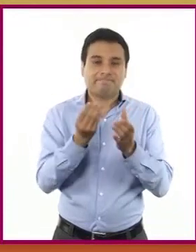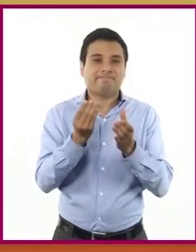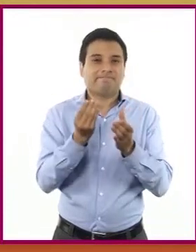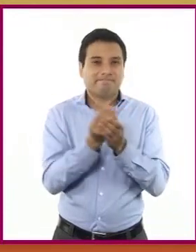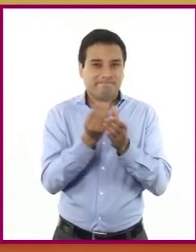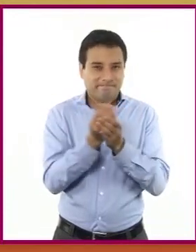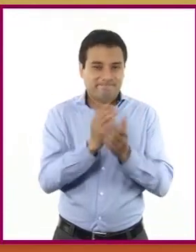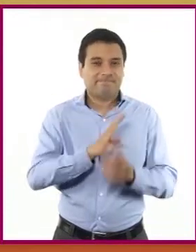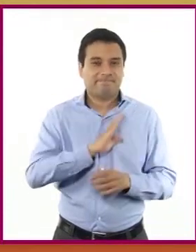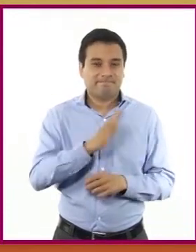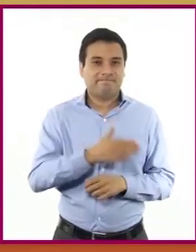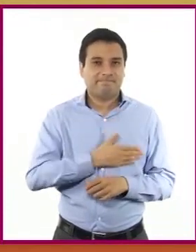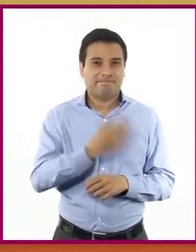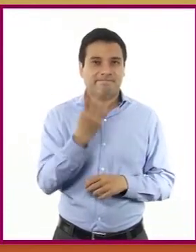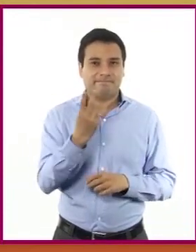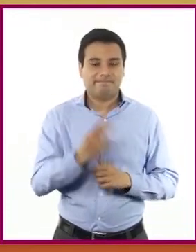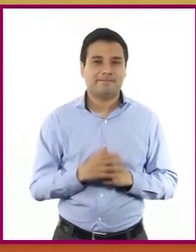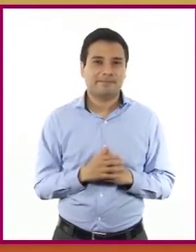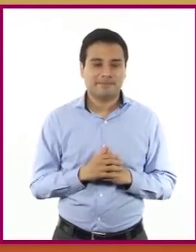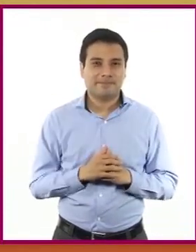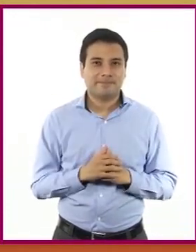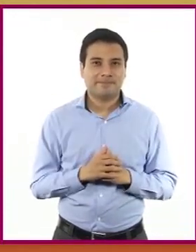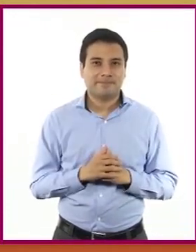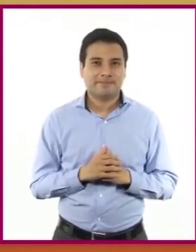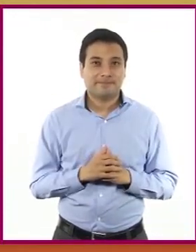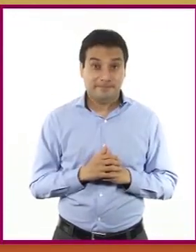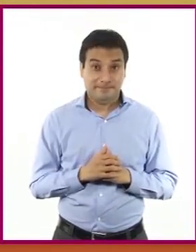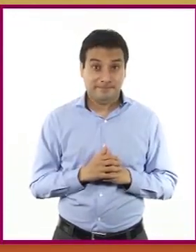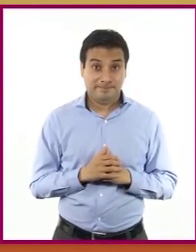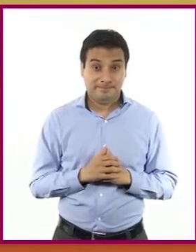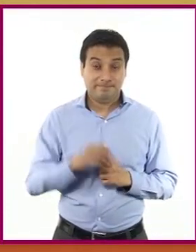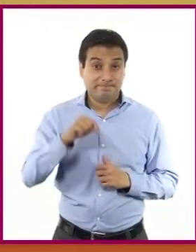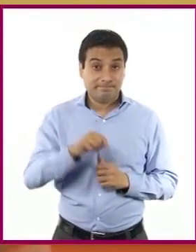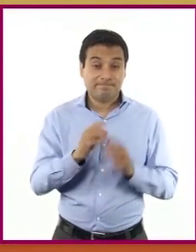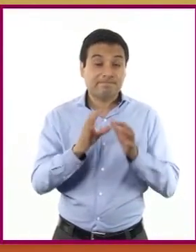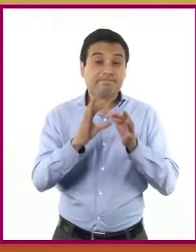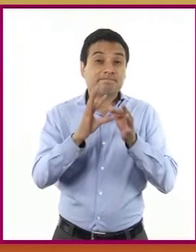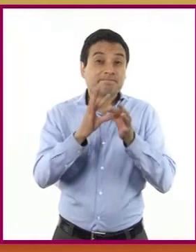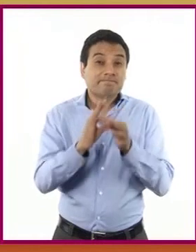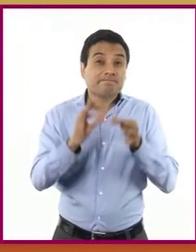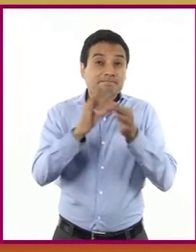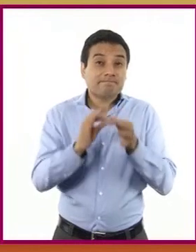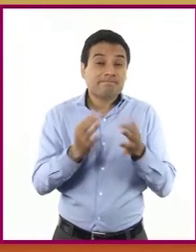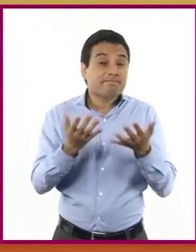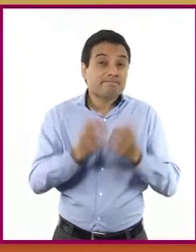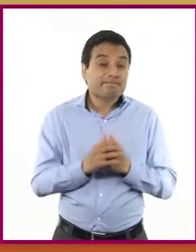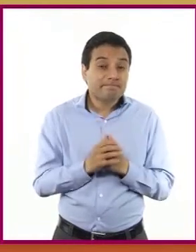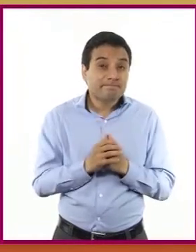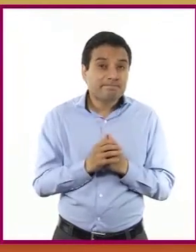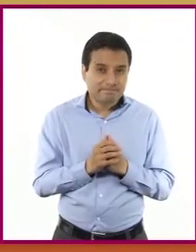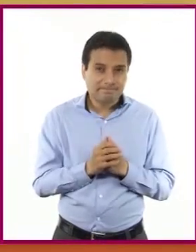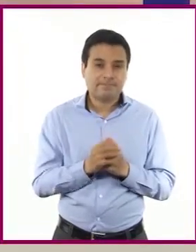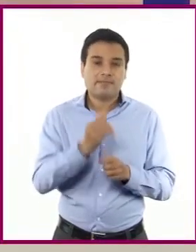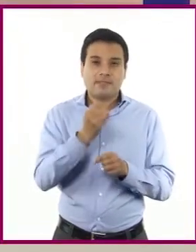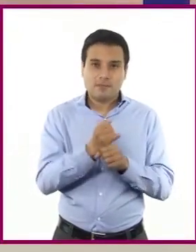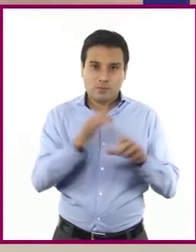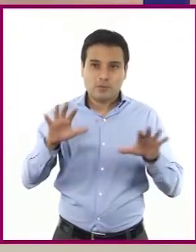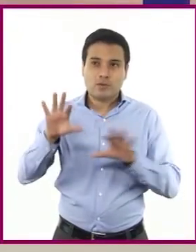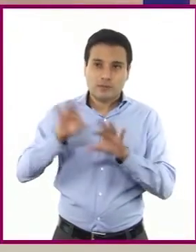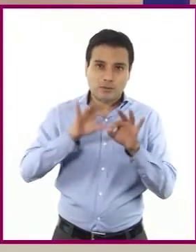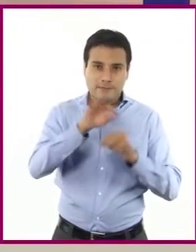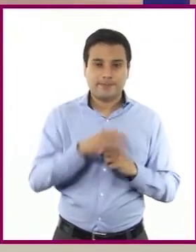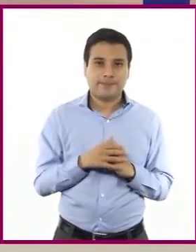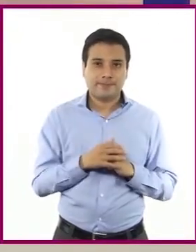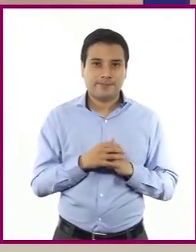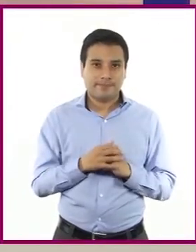esta sesión de Lengua Materna 2, en la que hemos compartido sobre seleccionar información.